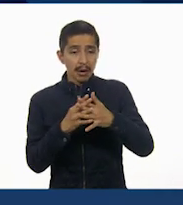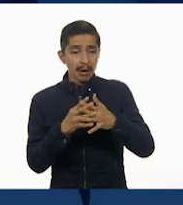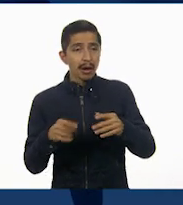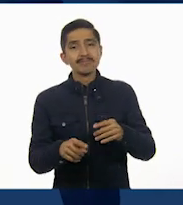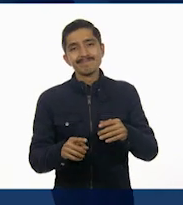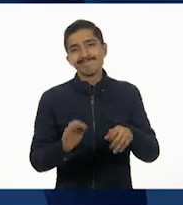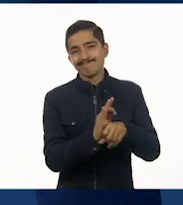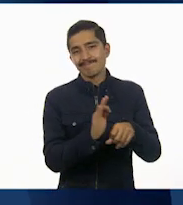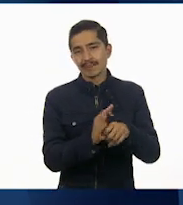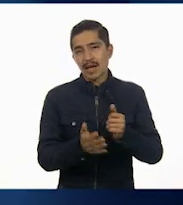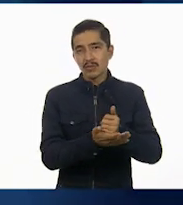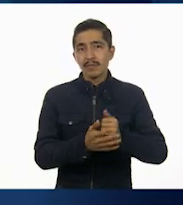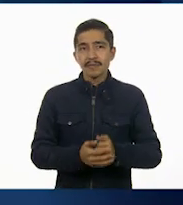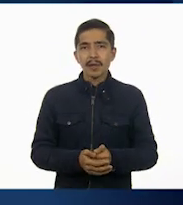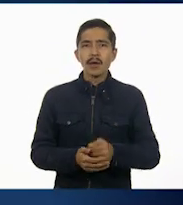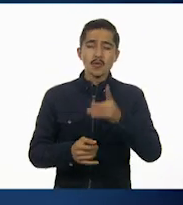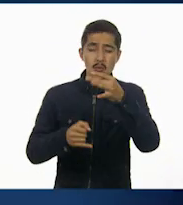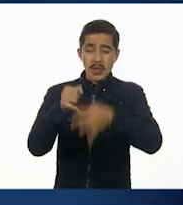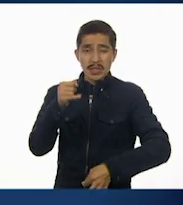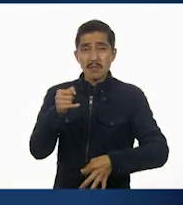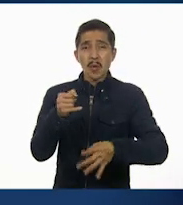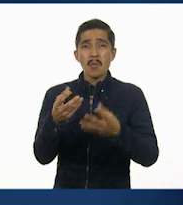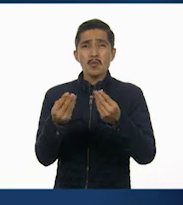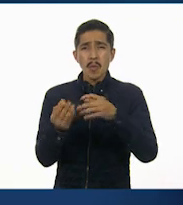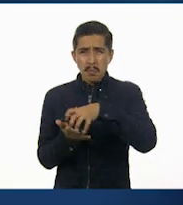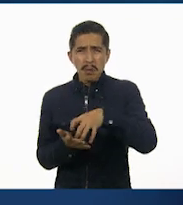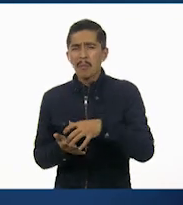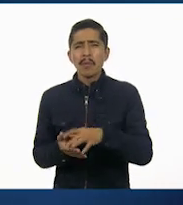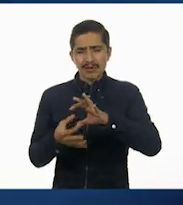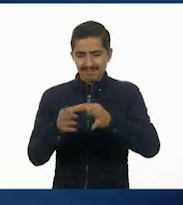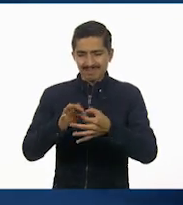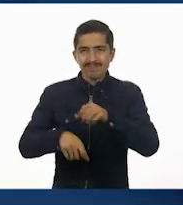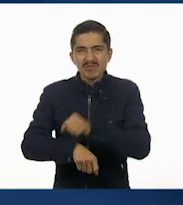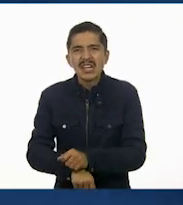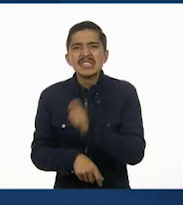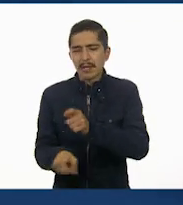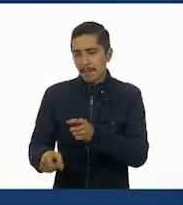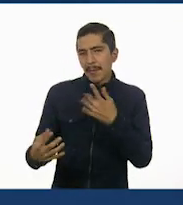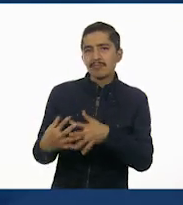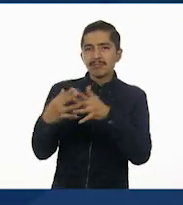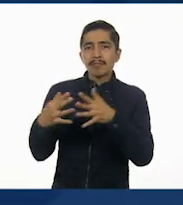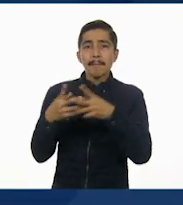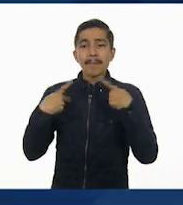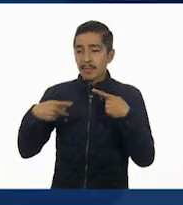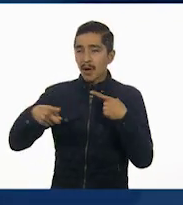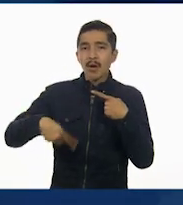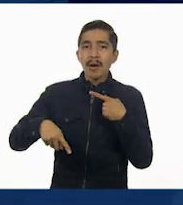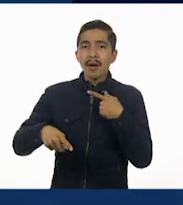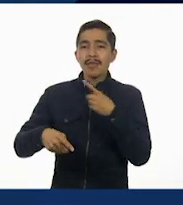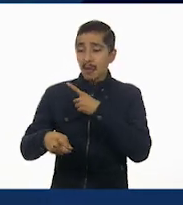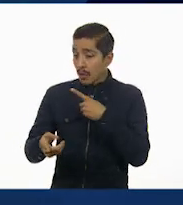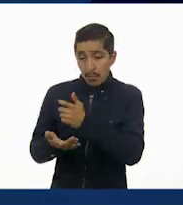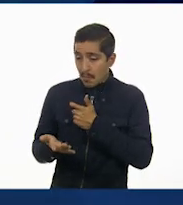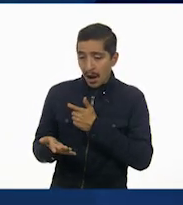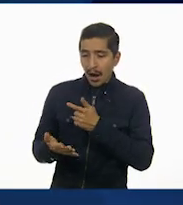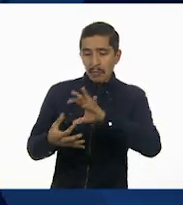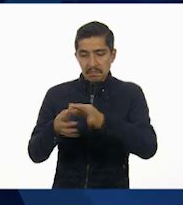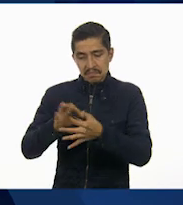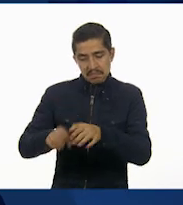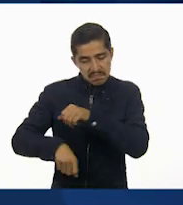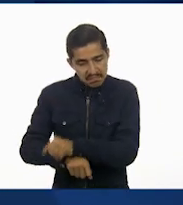Por último, aunque no eran muchos, los esclavos eran prisioneros de guerra o personas que no habían pagado sus deudas.